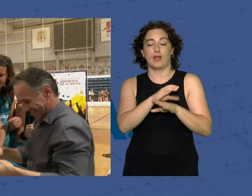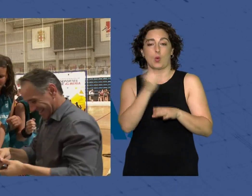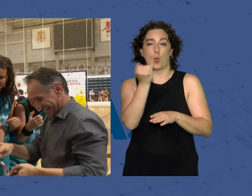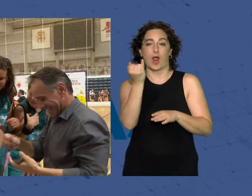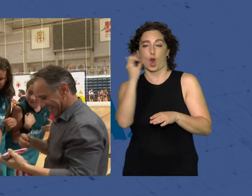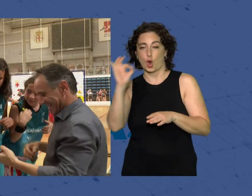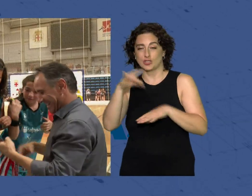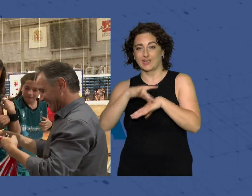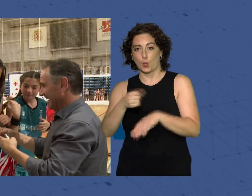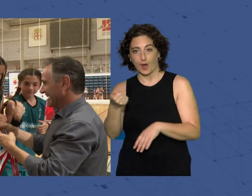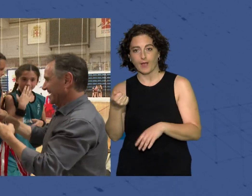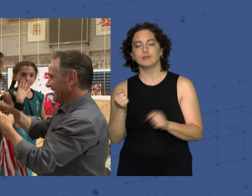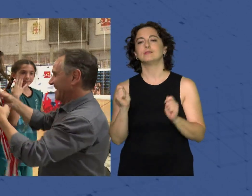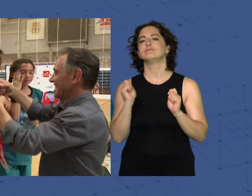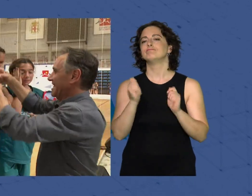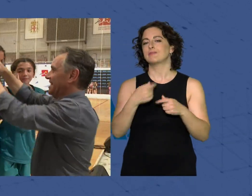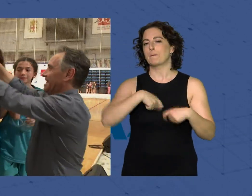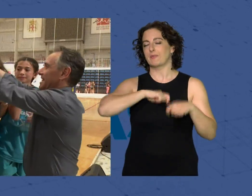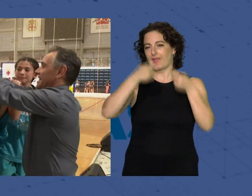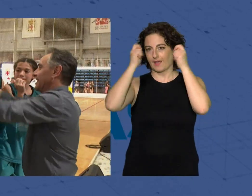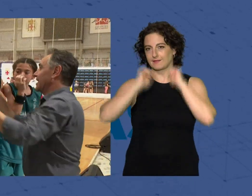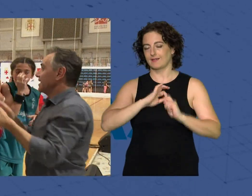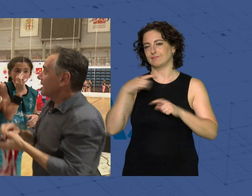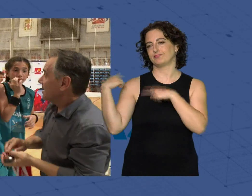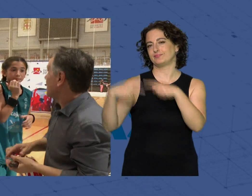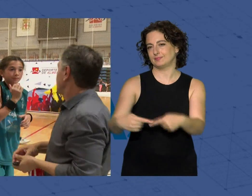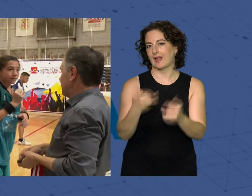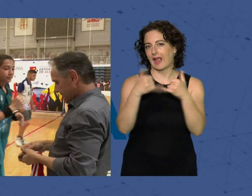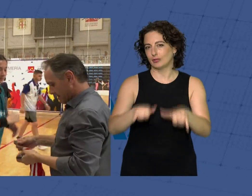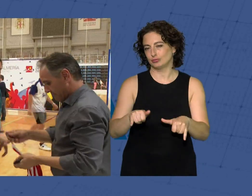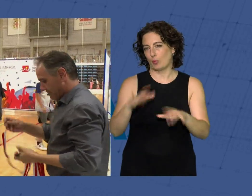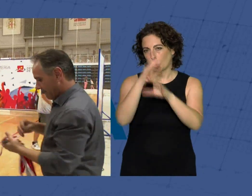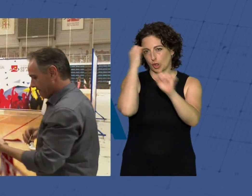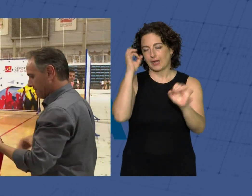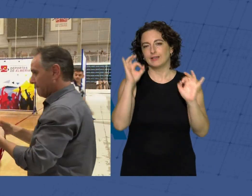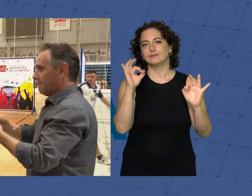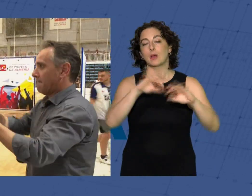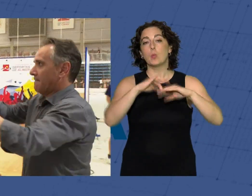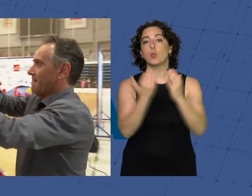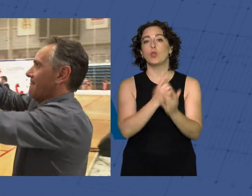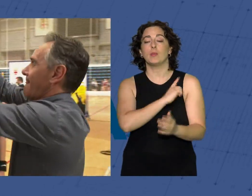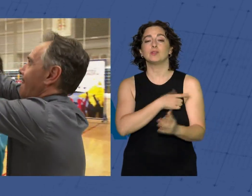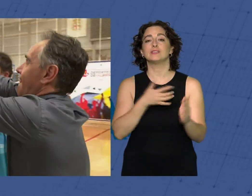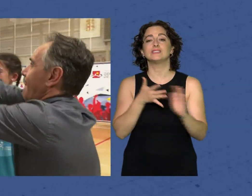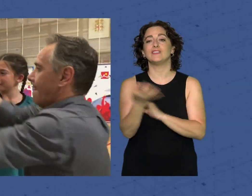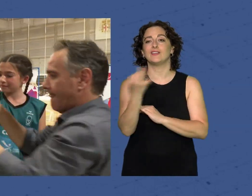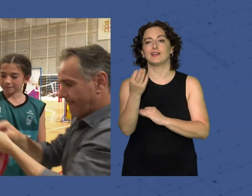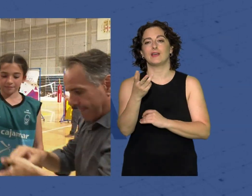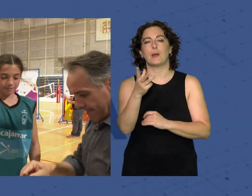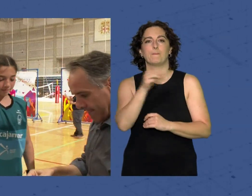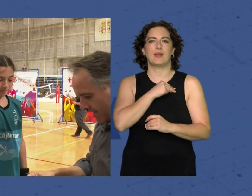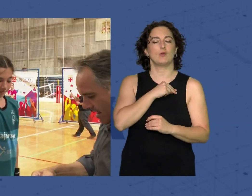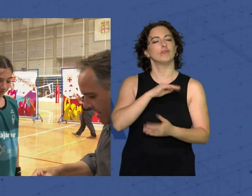Segura les iba colgando la medalla en este ya tradicional acto protocolario que en el mundo del deporte significa el premio o la